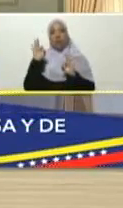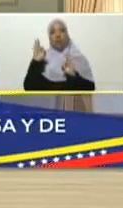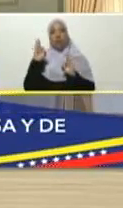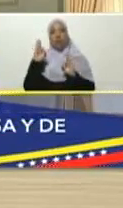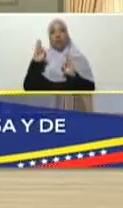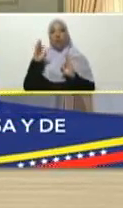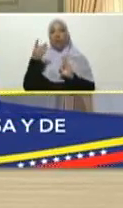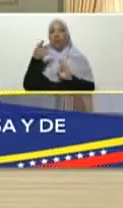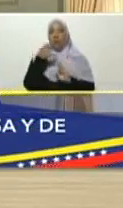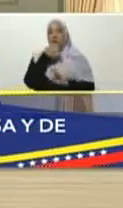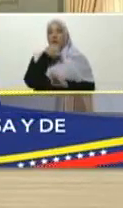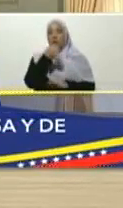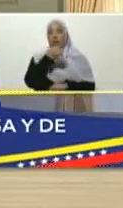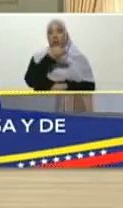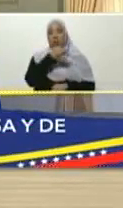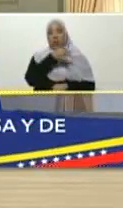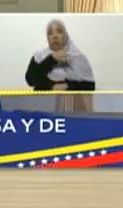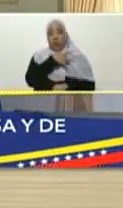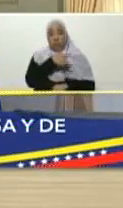sensible,